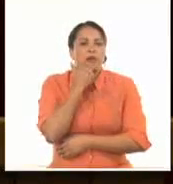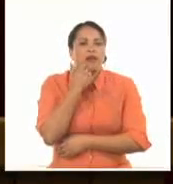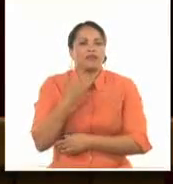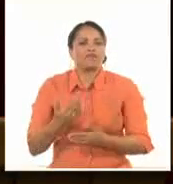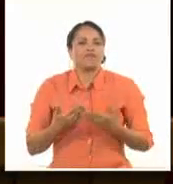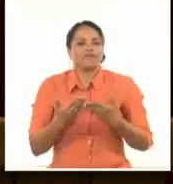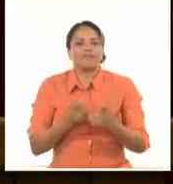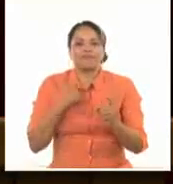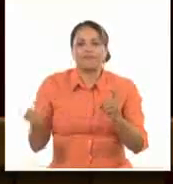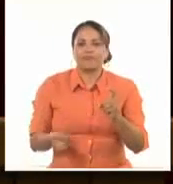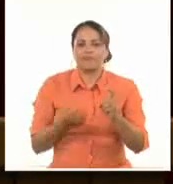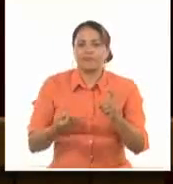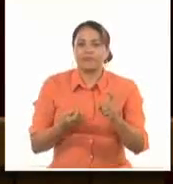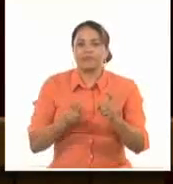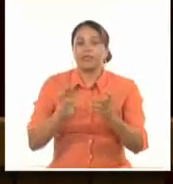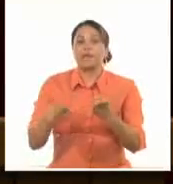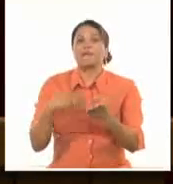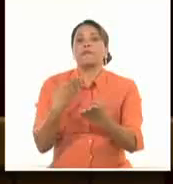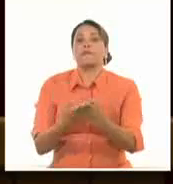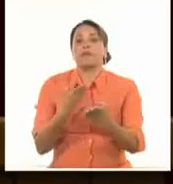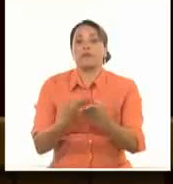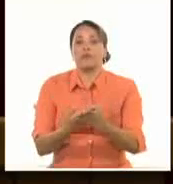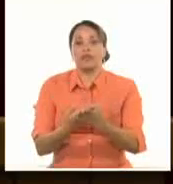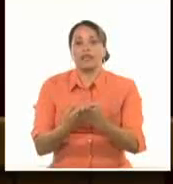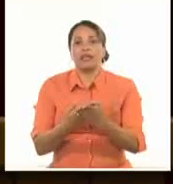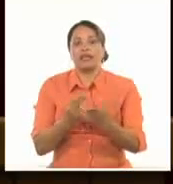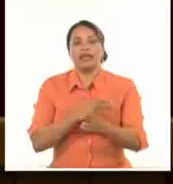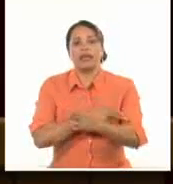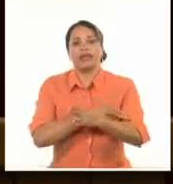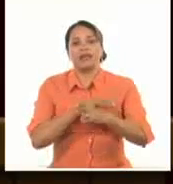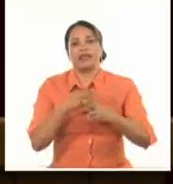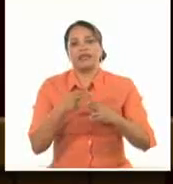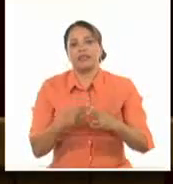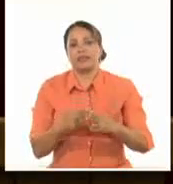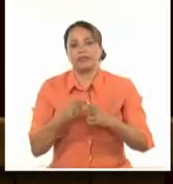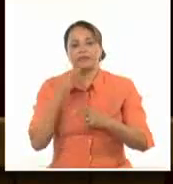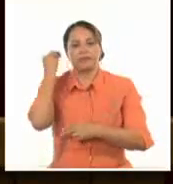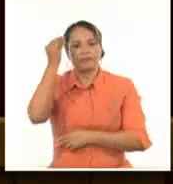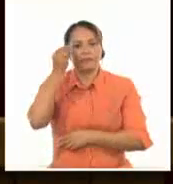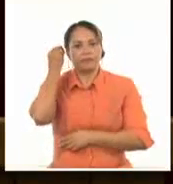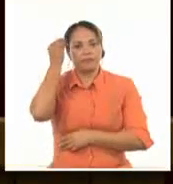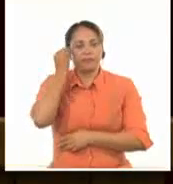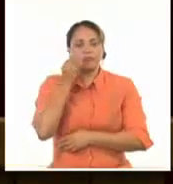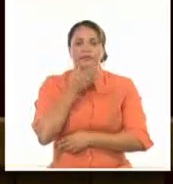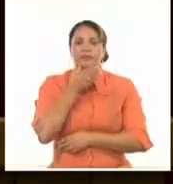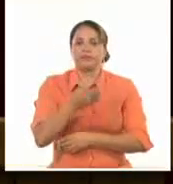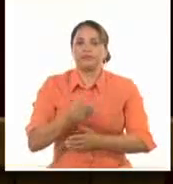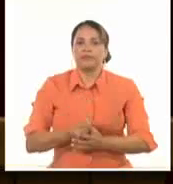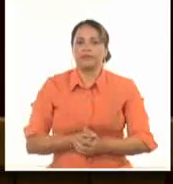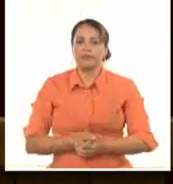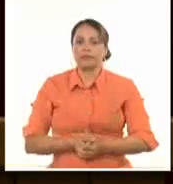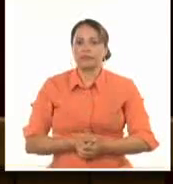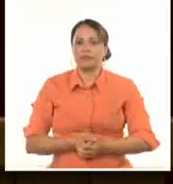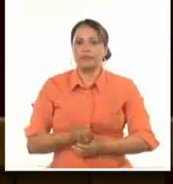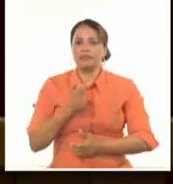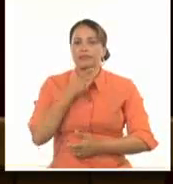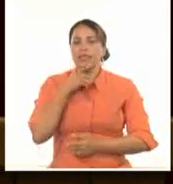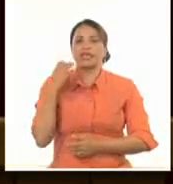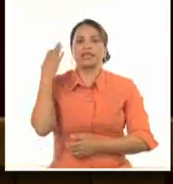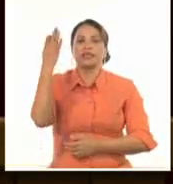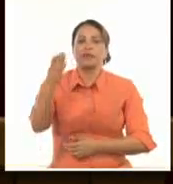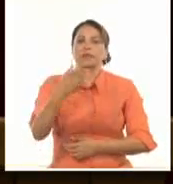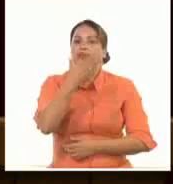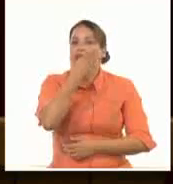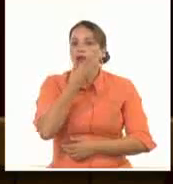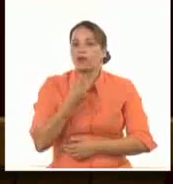desafiante que proponerse ser dignos herederos del pensamiento y la acción de Fidel, eternamente joven y eternamente